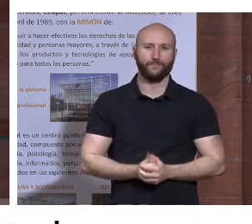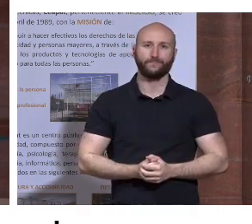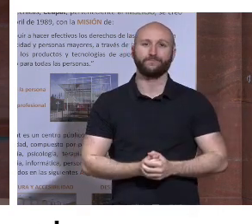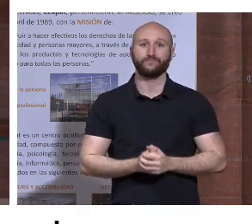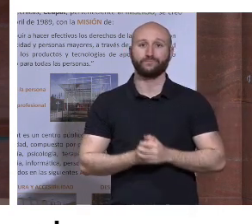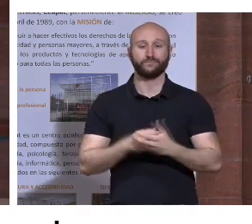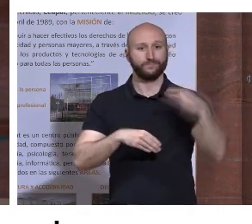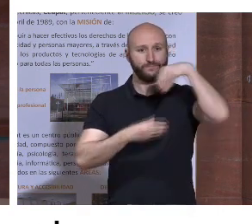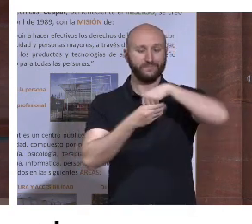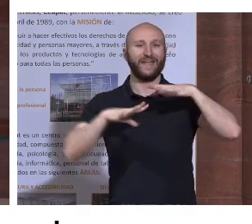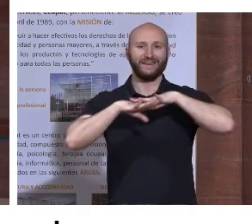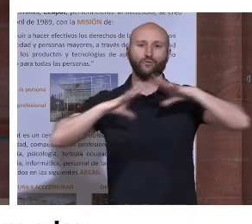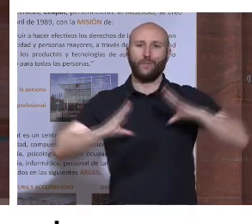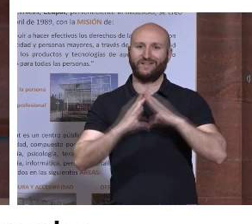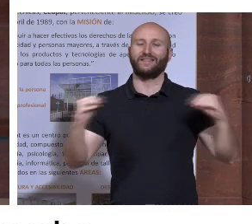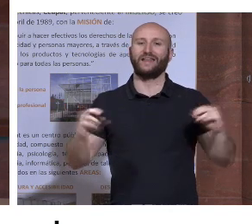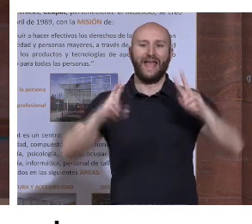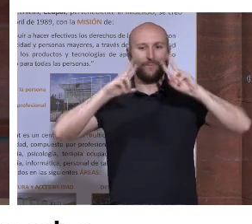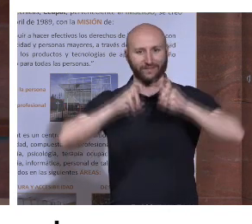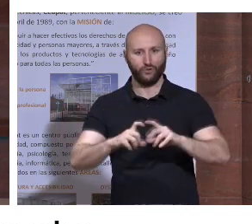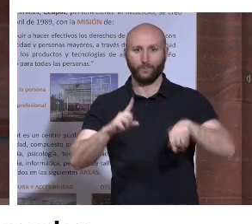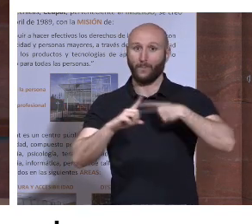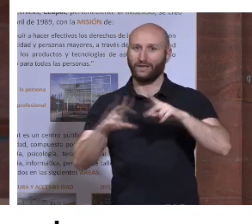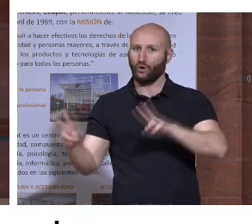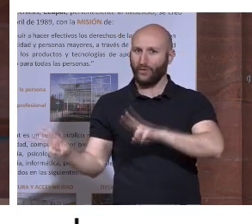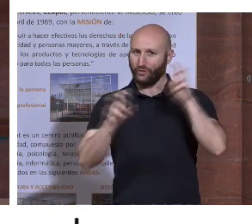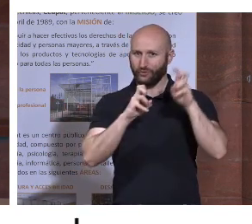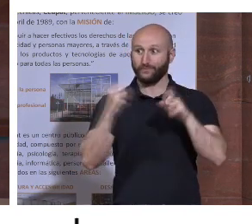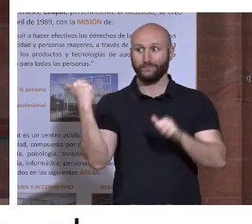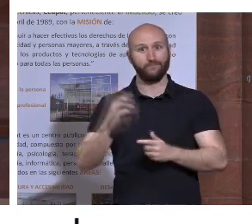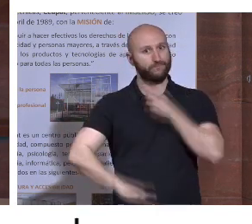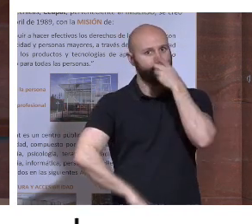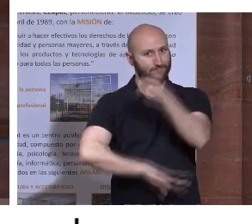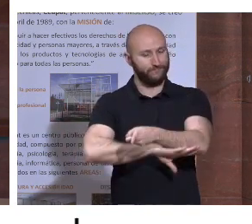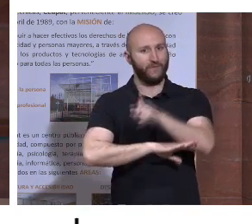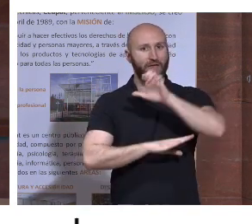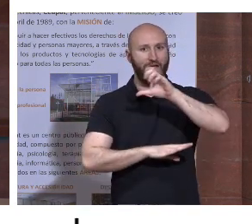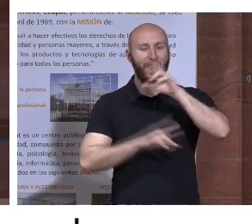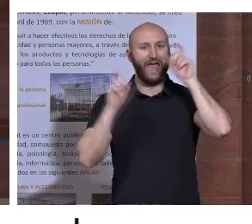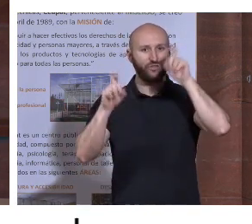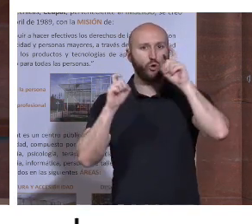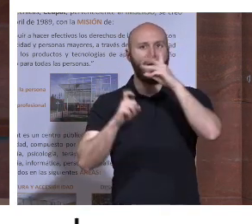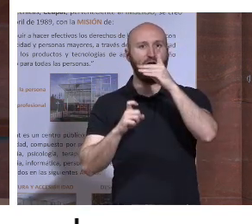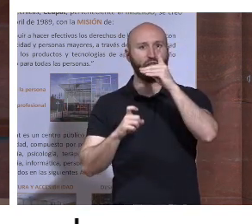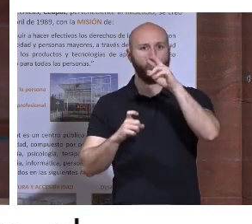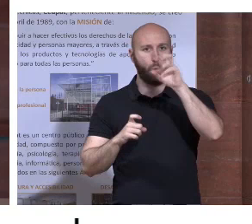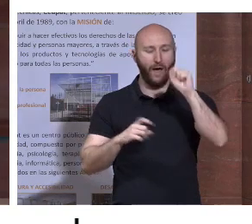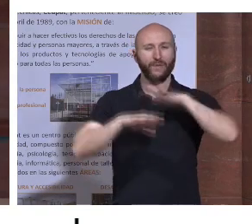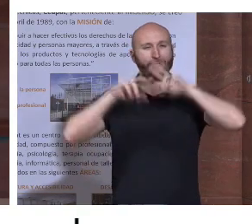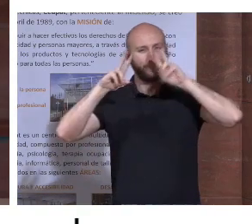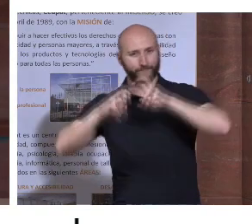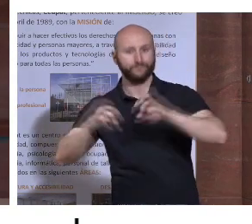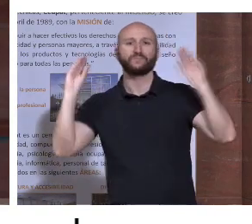Red Universitaria de Investigación e Innovación y dirige EducaDUA para la investigación y formación